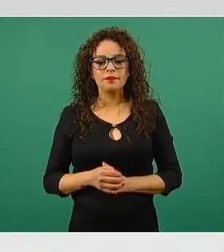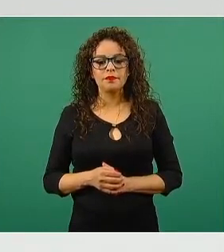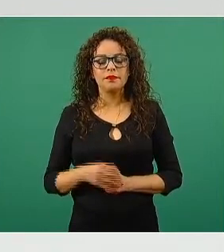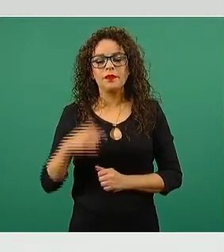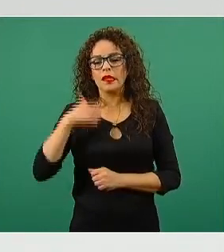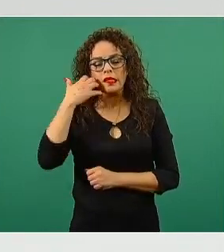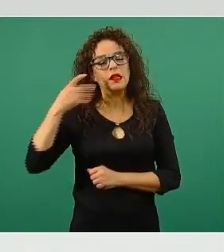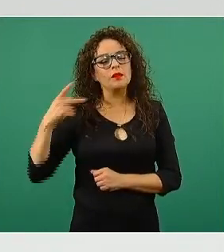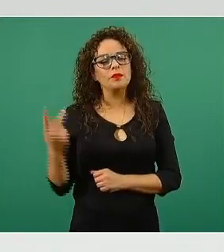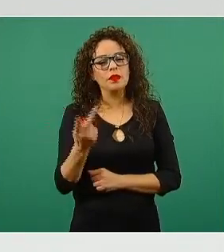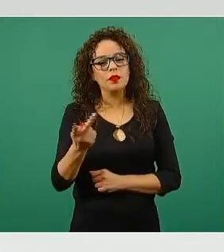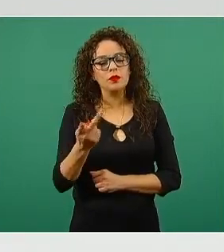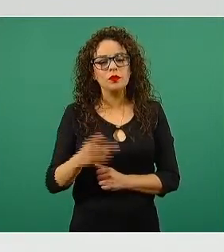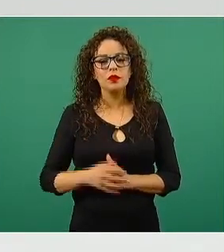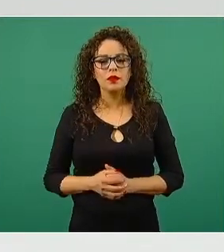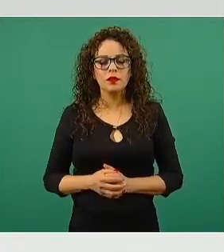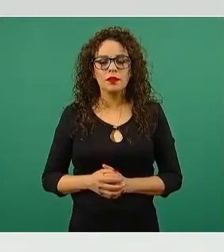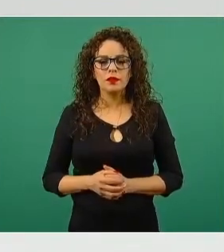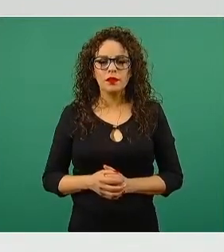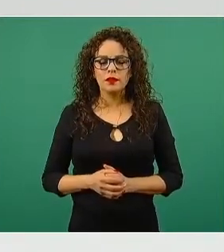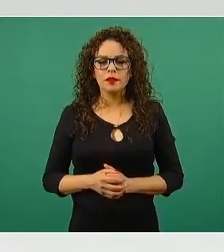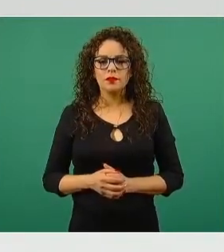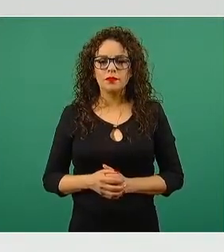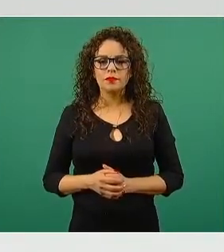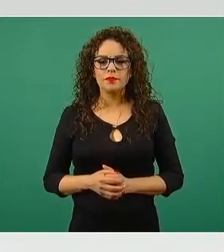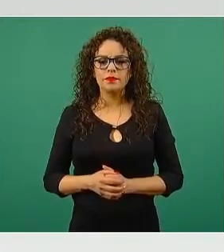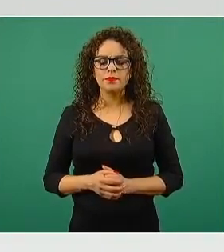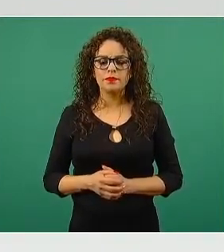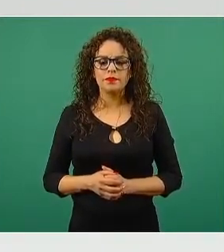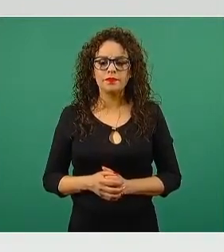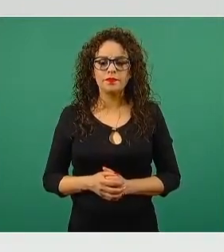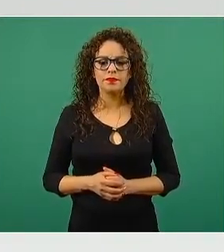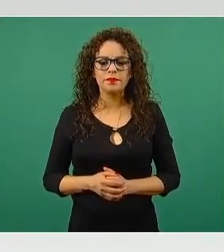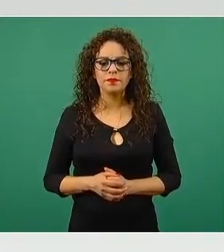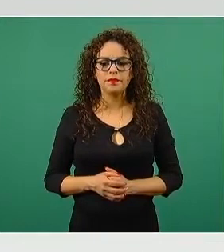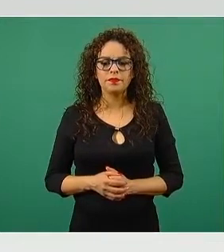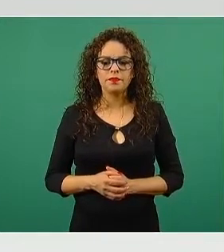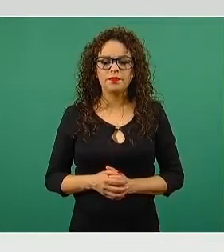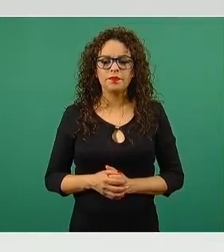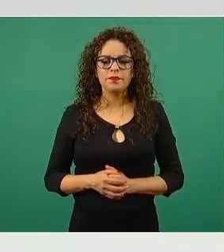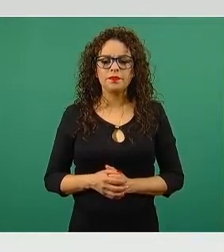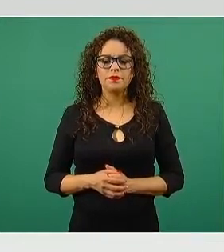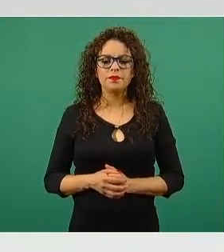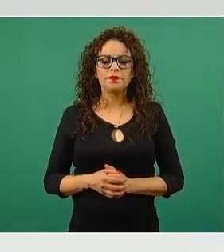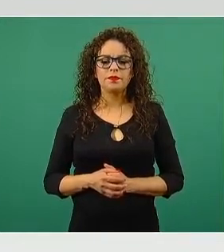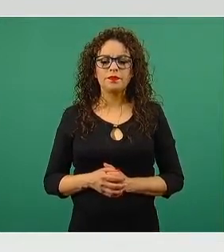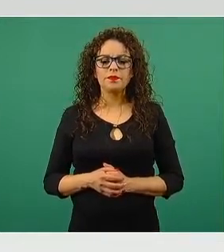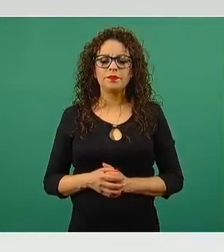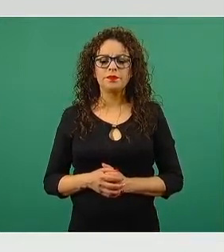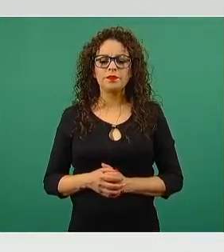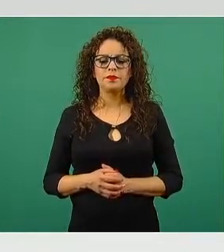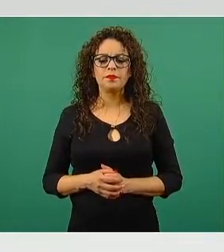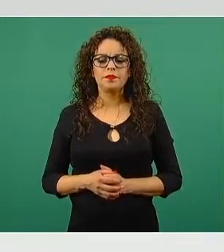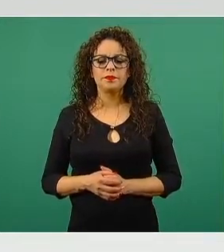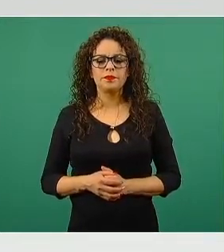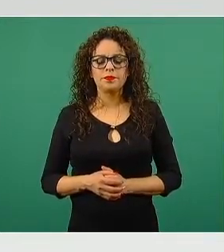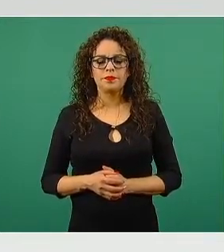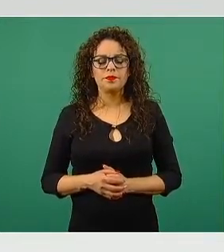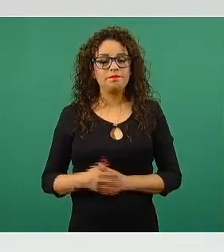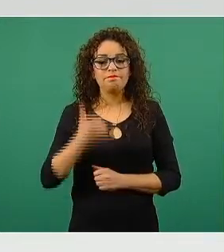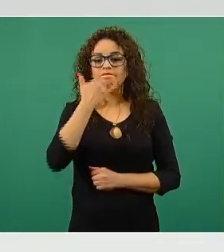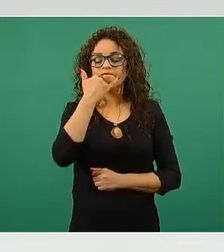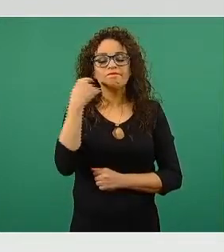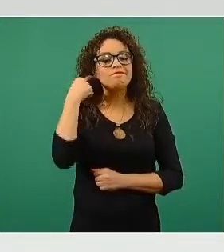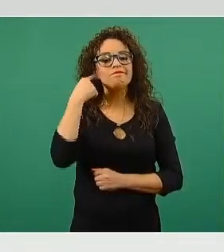una pregunta, doctor. Bueno, ha abordado el tema de las 2